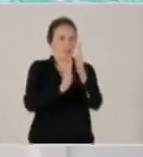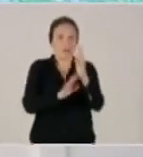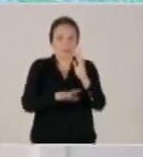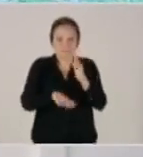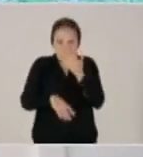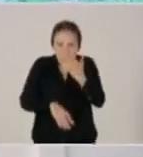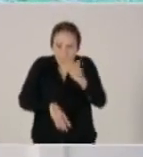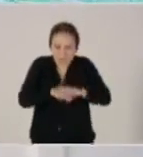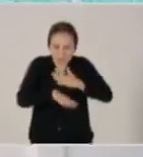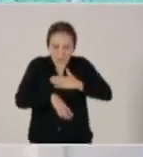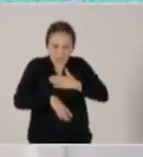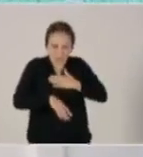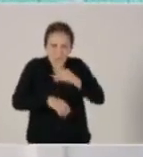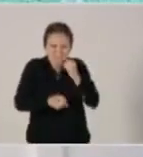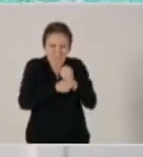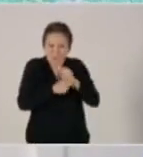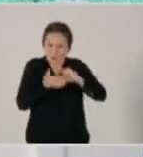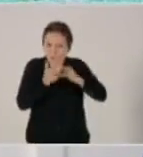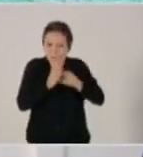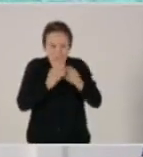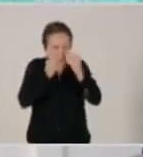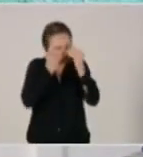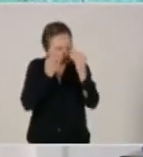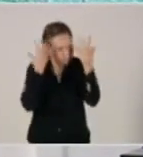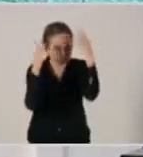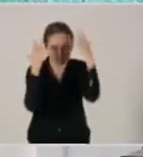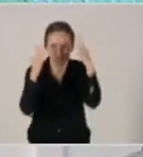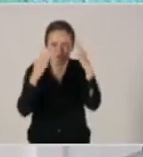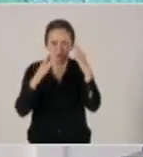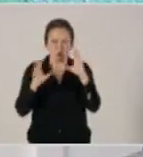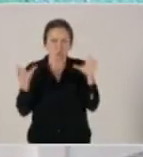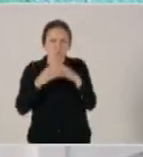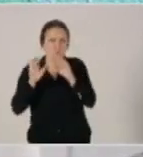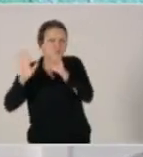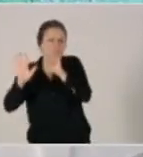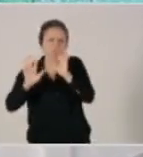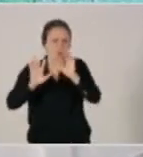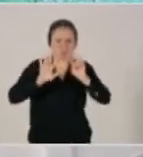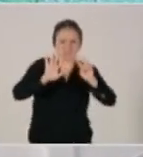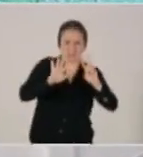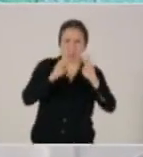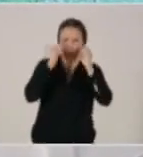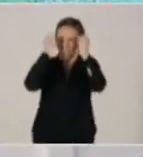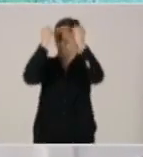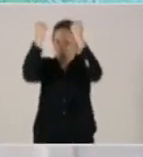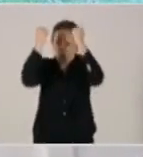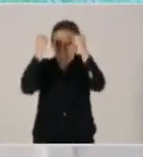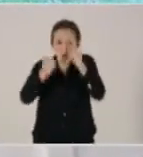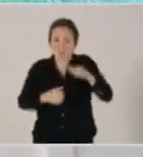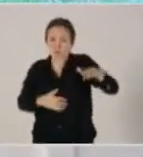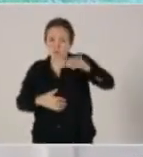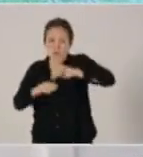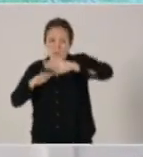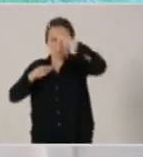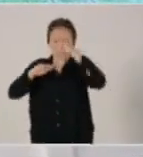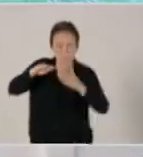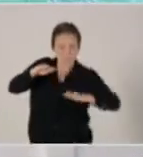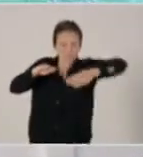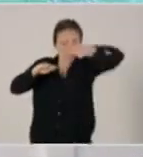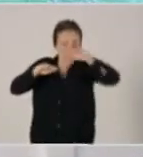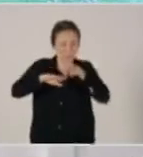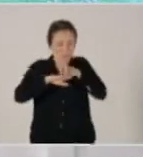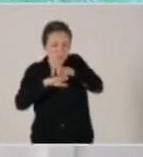no sé si fueron seis siete brigadas como decía esta mañana brigadas altamente especializadas en unas cuotas complicadas con unas